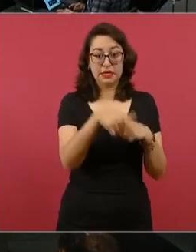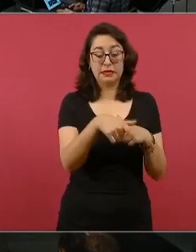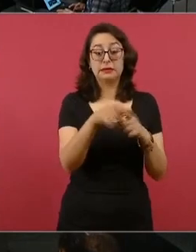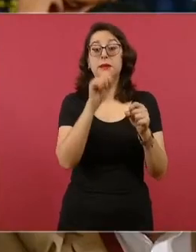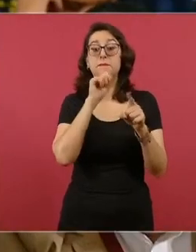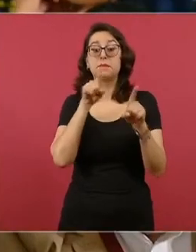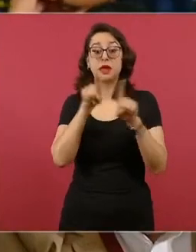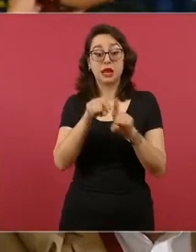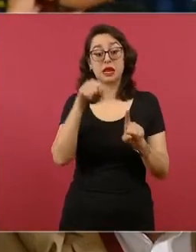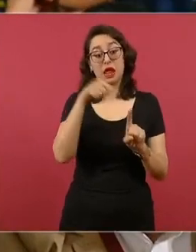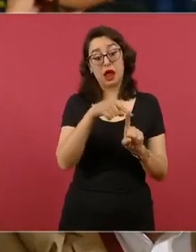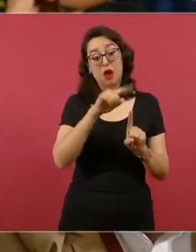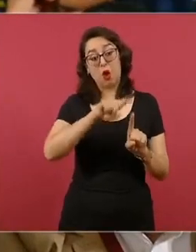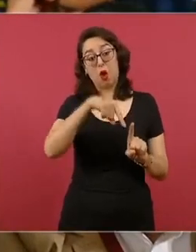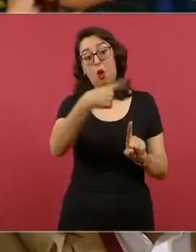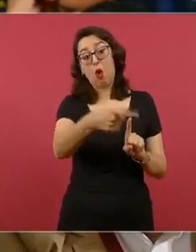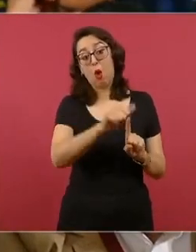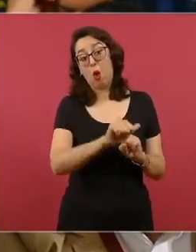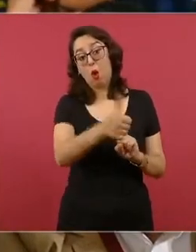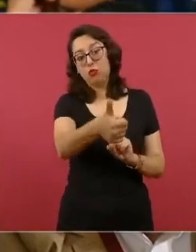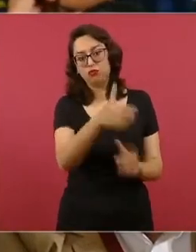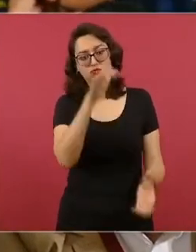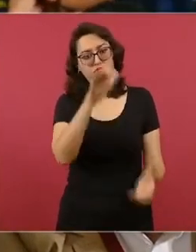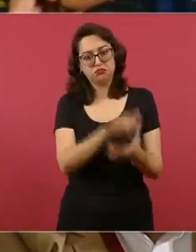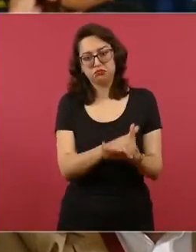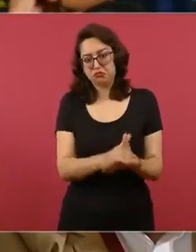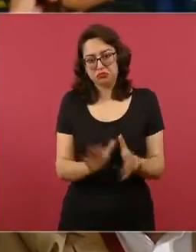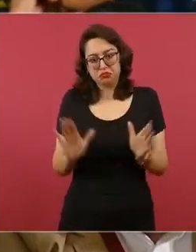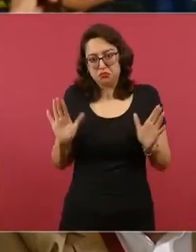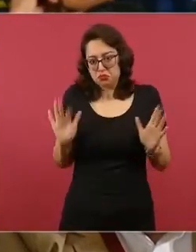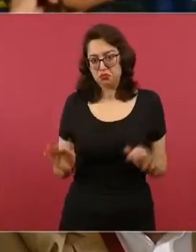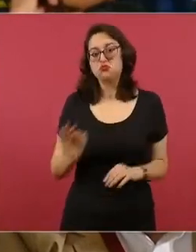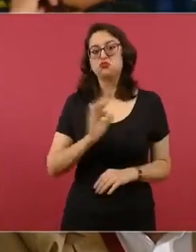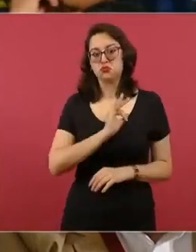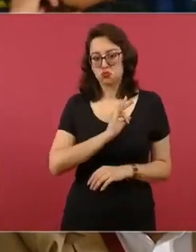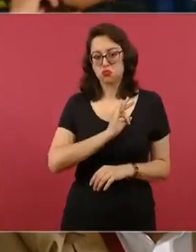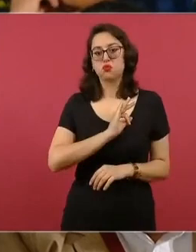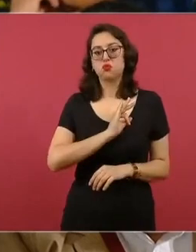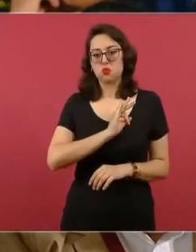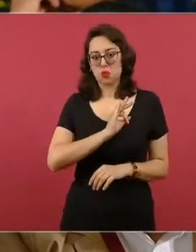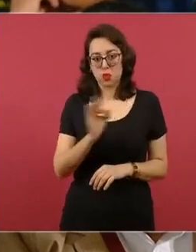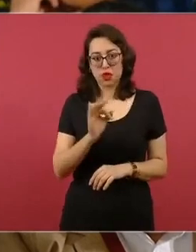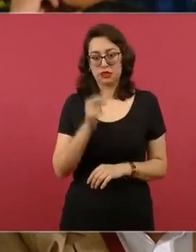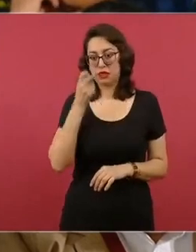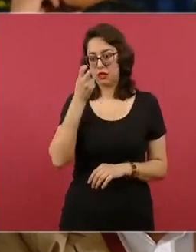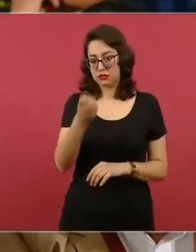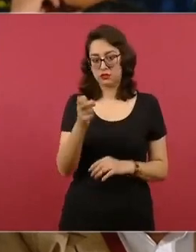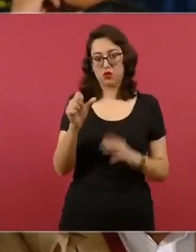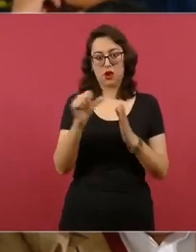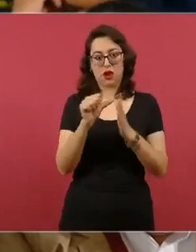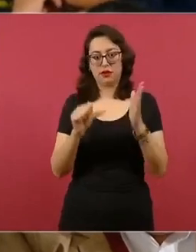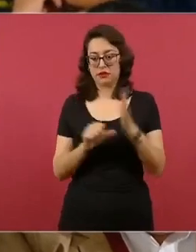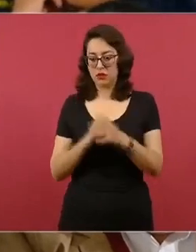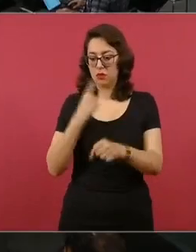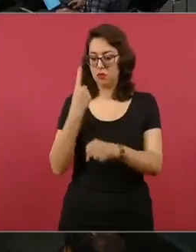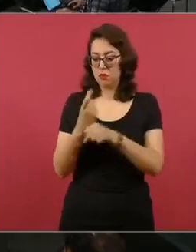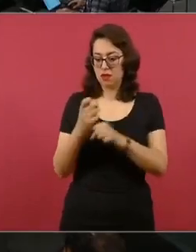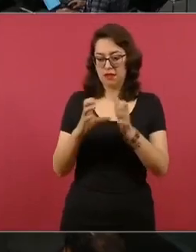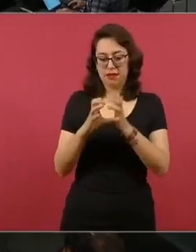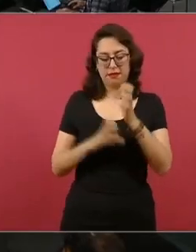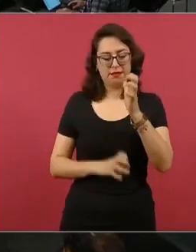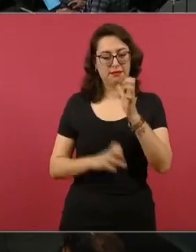ello contraviene al principio de igualdad contenido en el artículo primero de la Constitución Política de los Estados